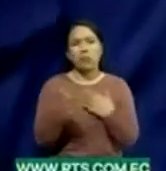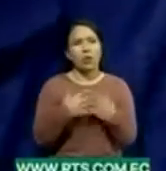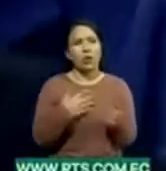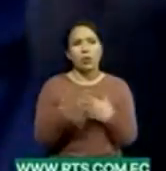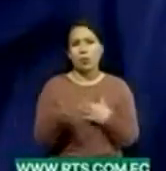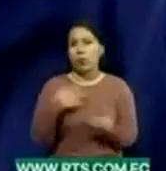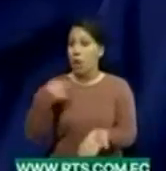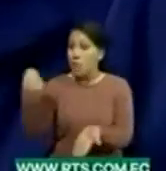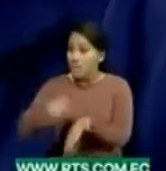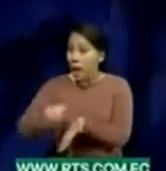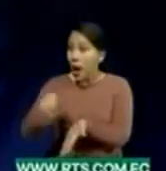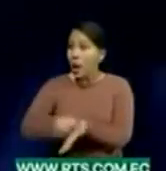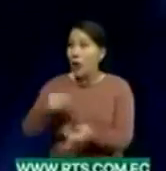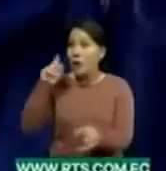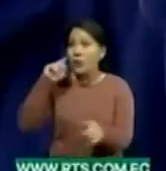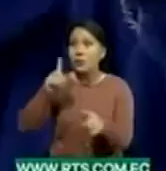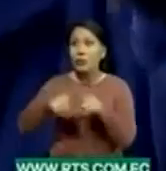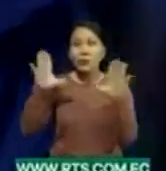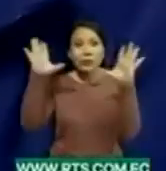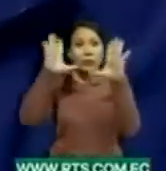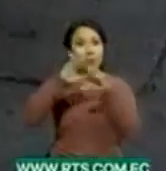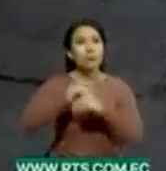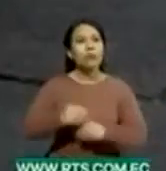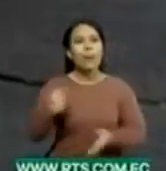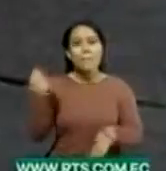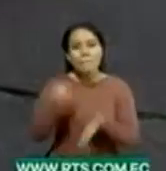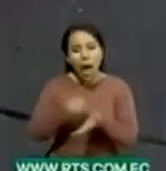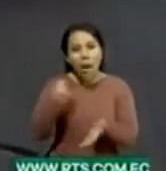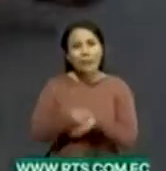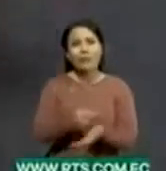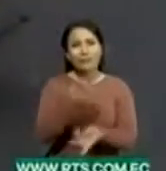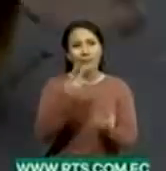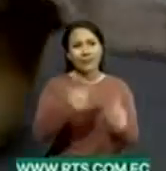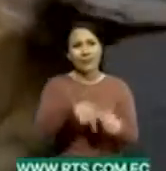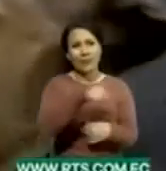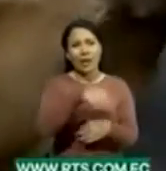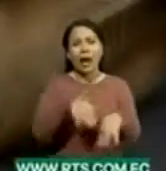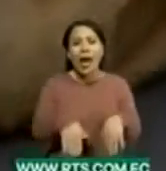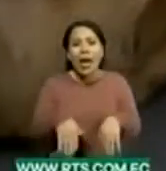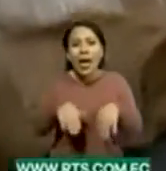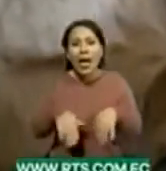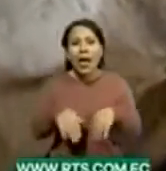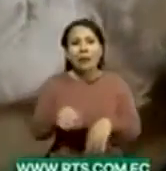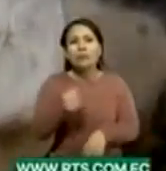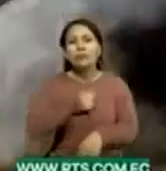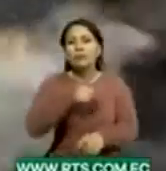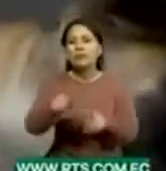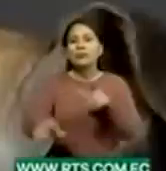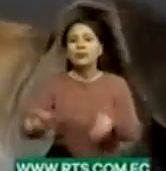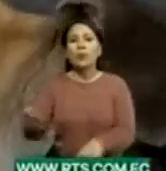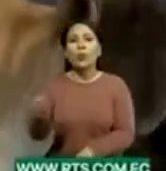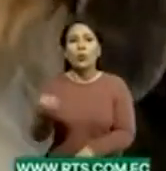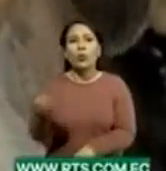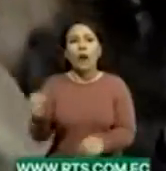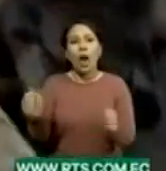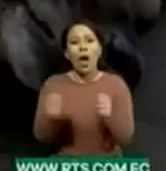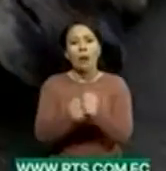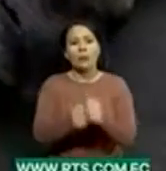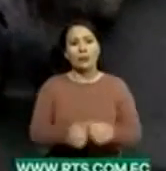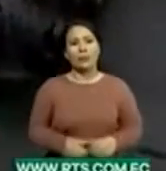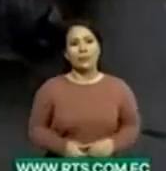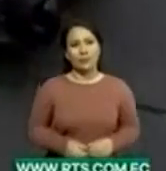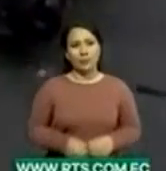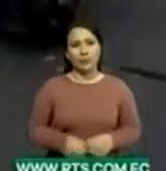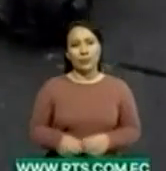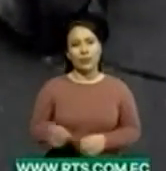me importa, hasta la lucha que se continuemos. En la manifestación hay mascotas de los jubilados que los acompañan